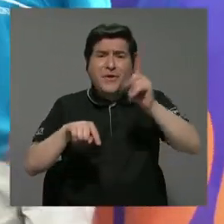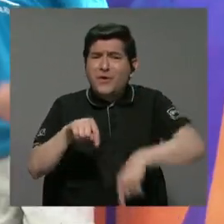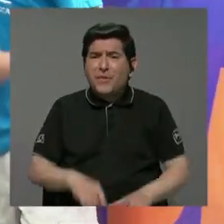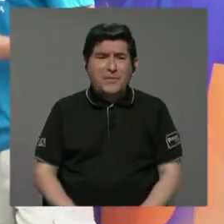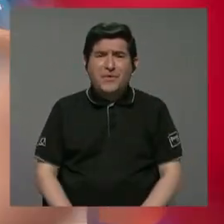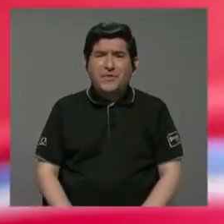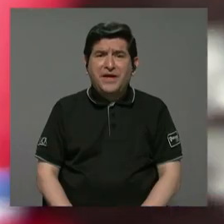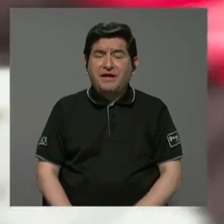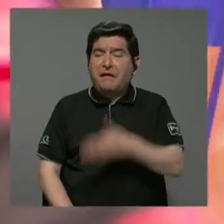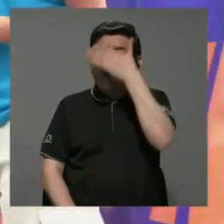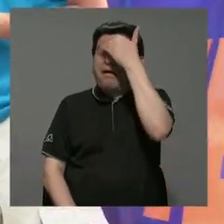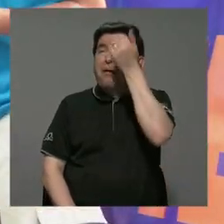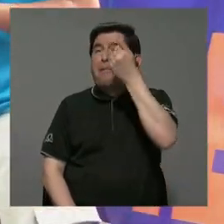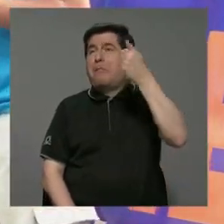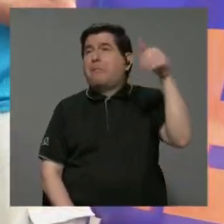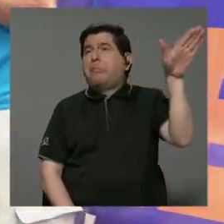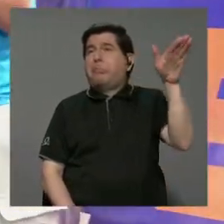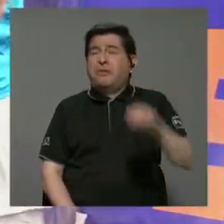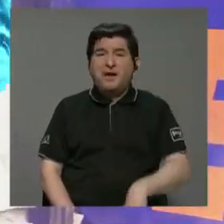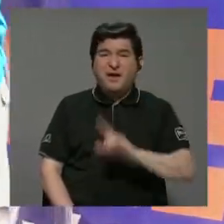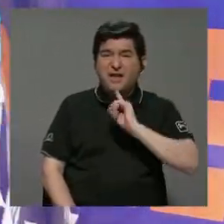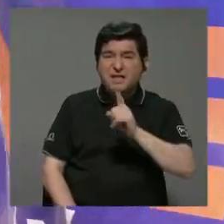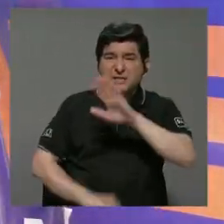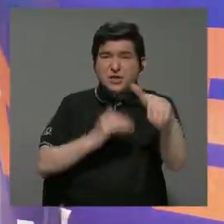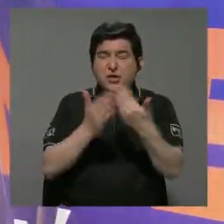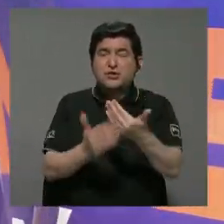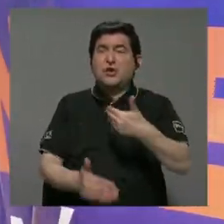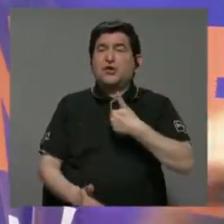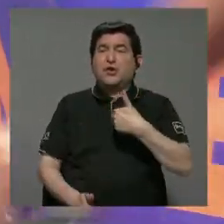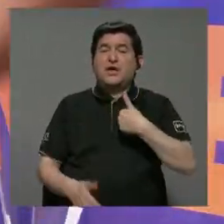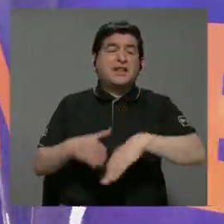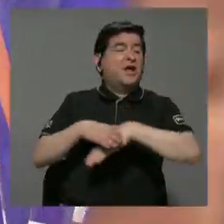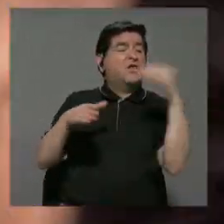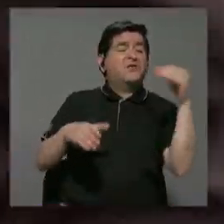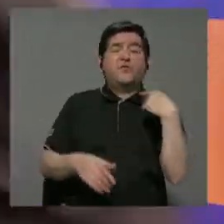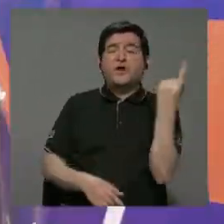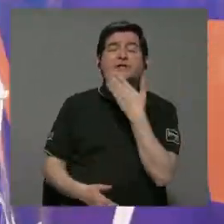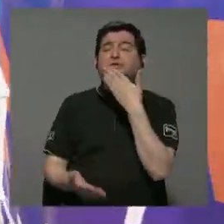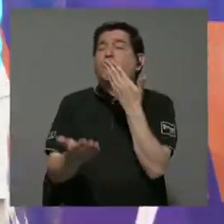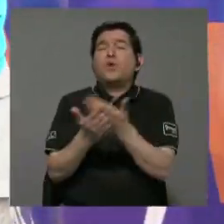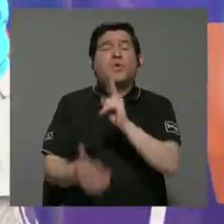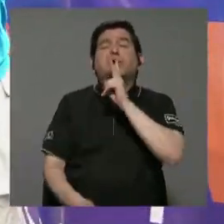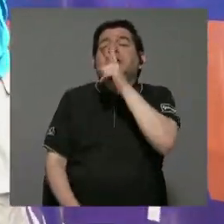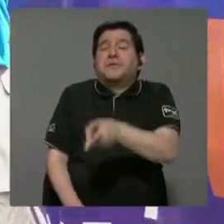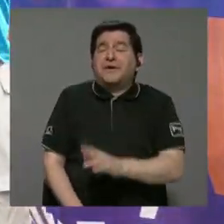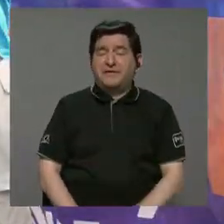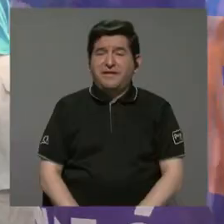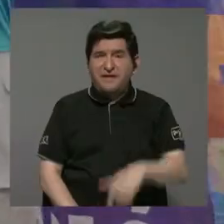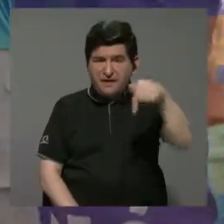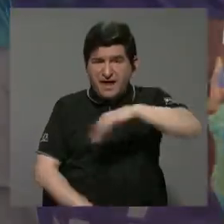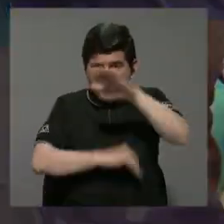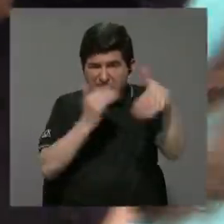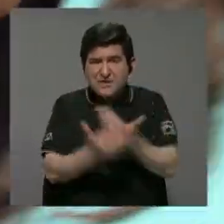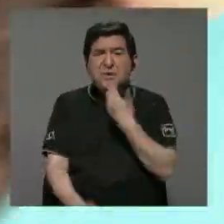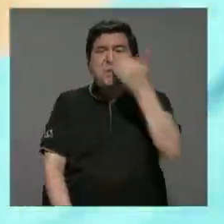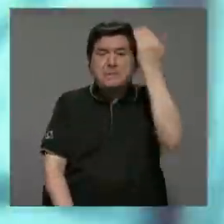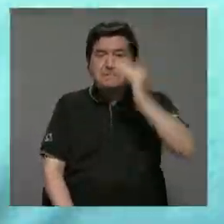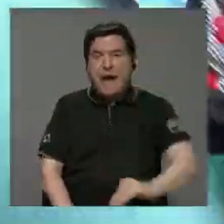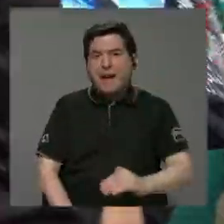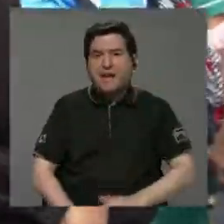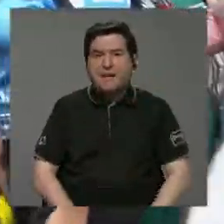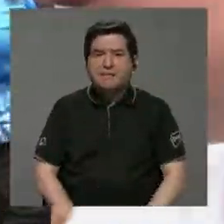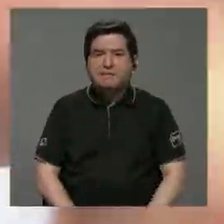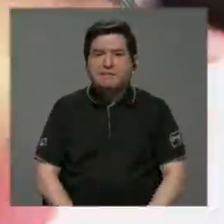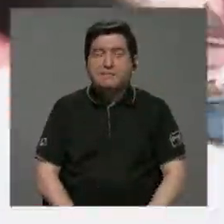insisto, desconocer y plantear que todo lo que yo traigo de fuera es lo único bueno y verdadero y que aquí todo ha estado mal.